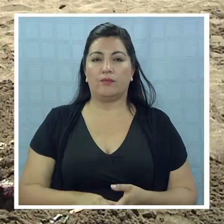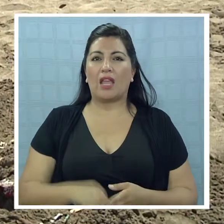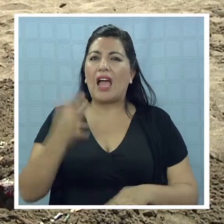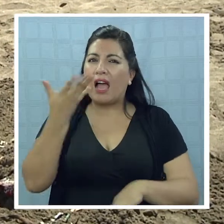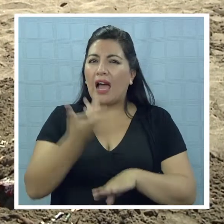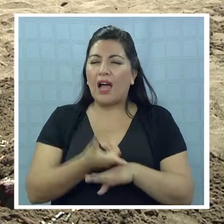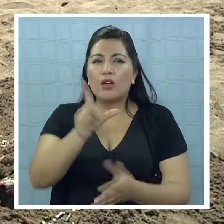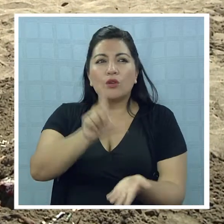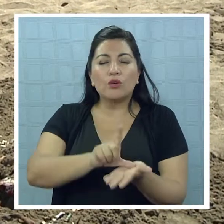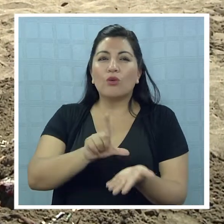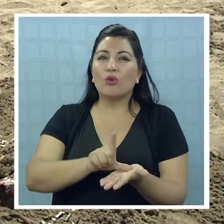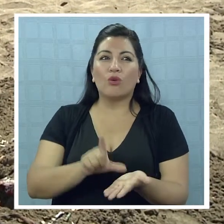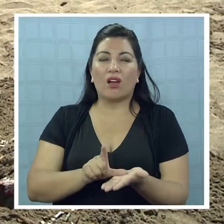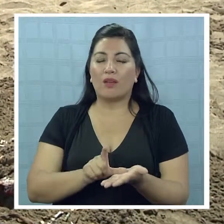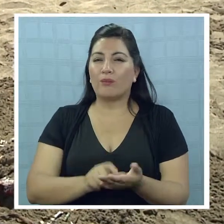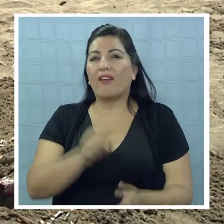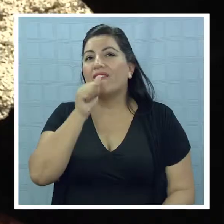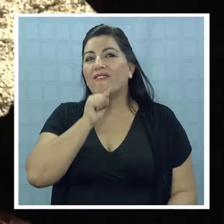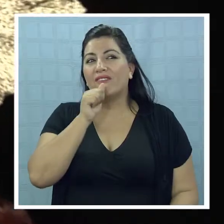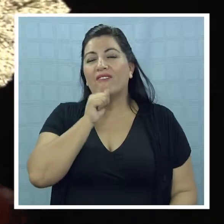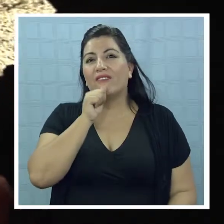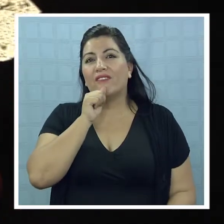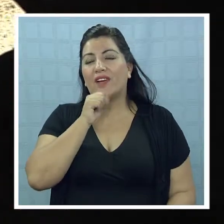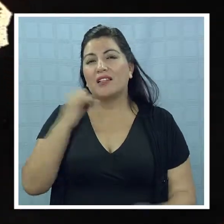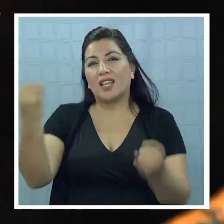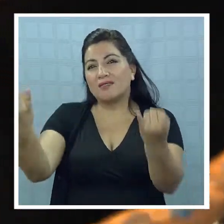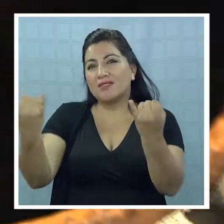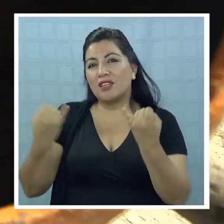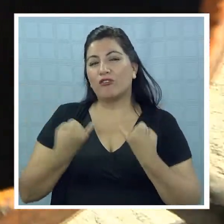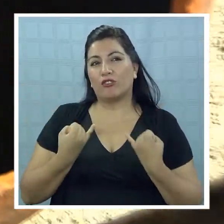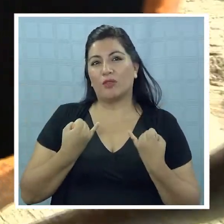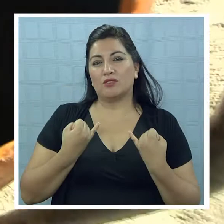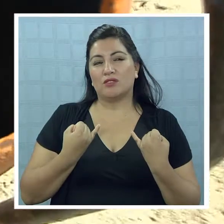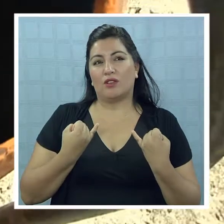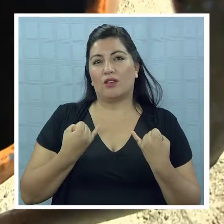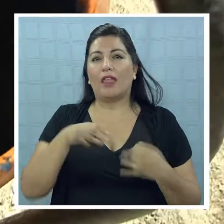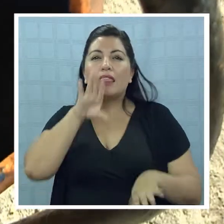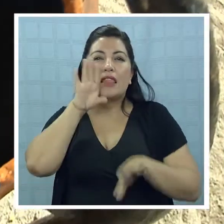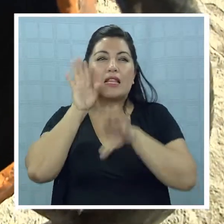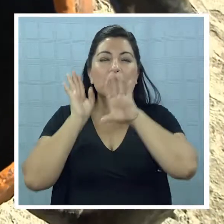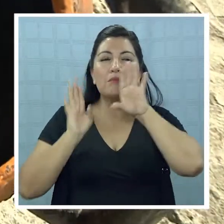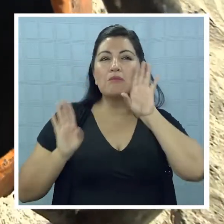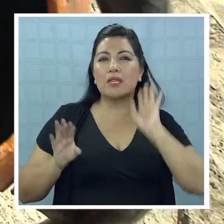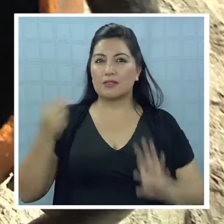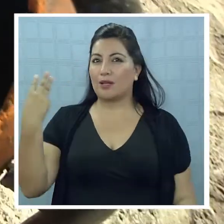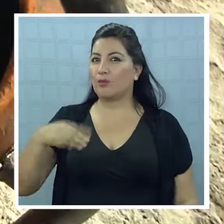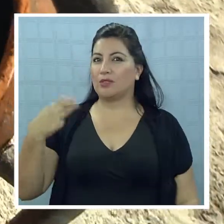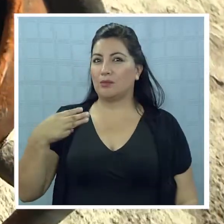turísticos, lo que no fue posible conseguir a través de la Dirección de Aseo y Ornato.